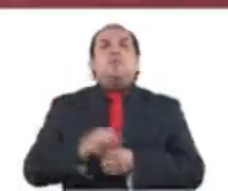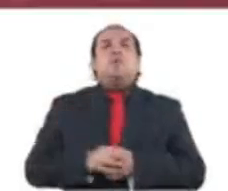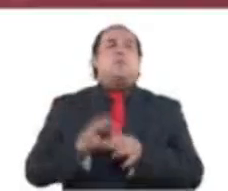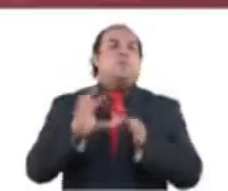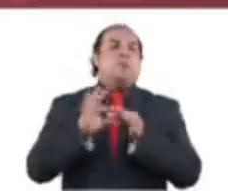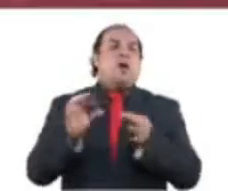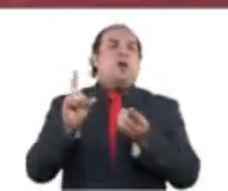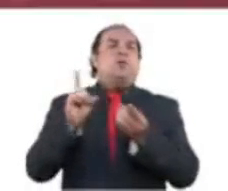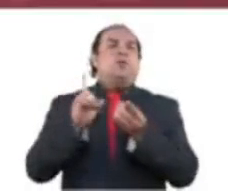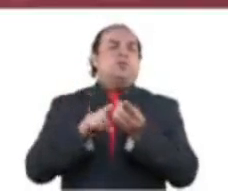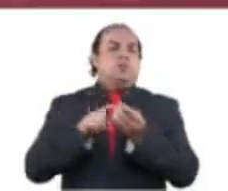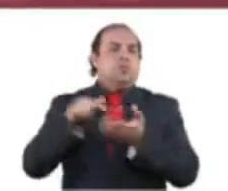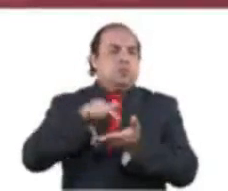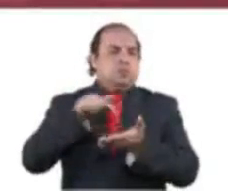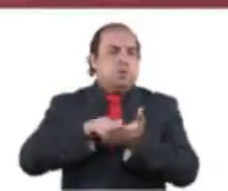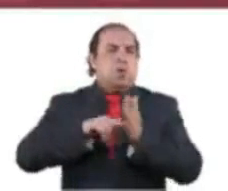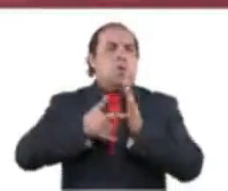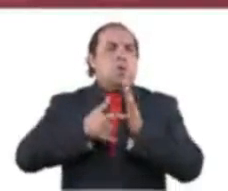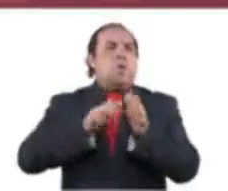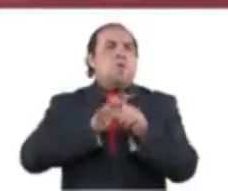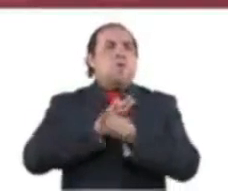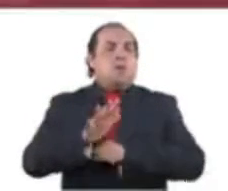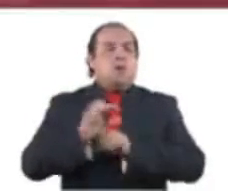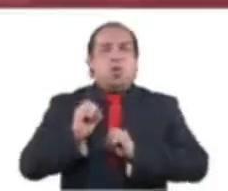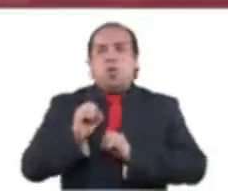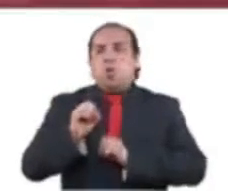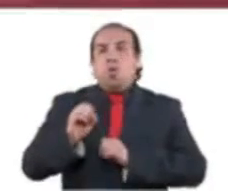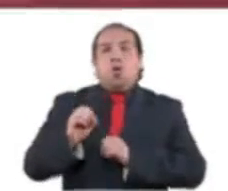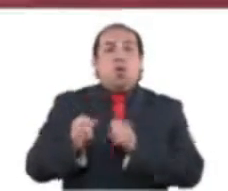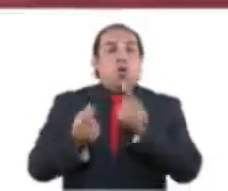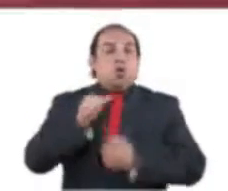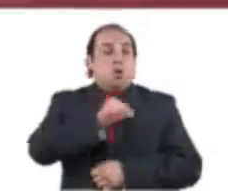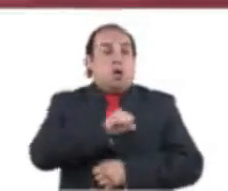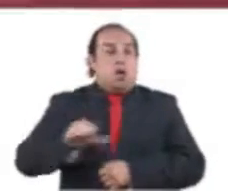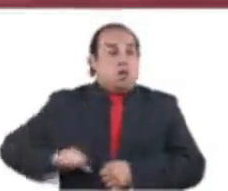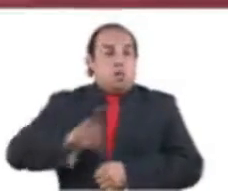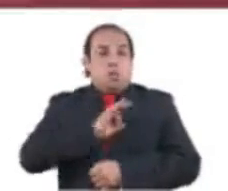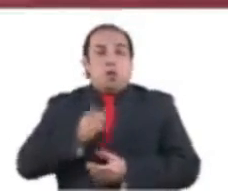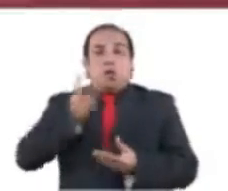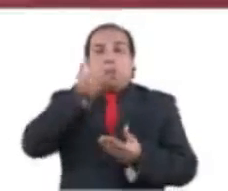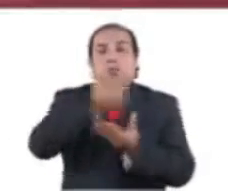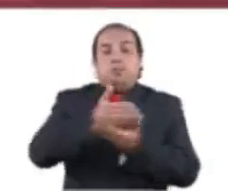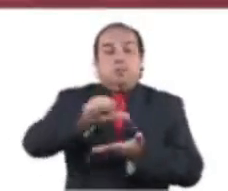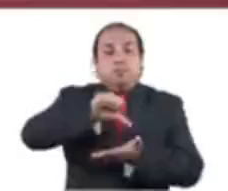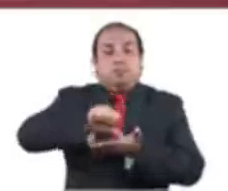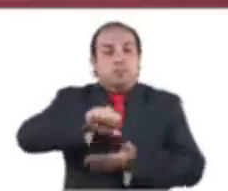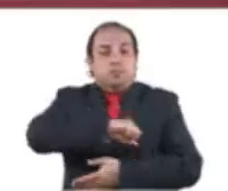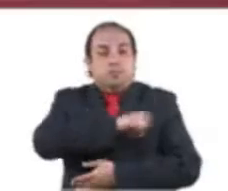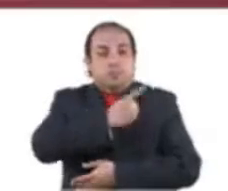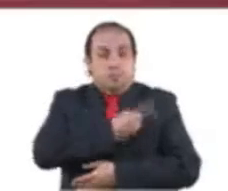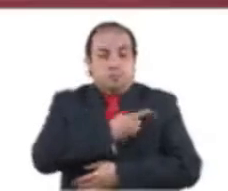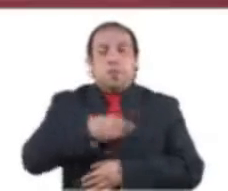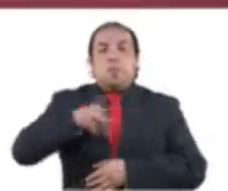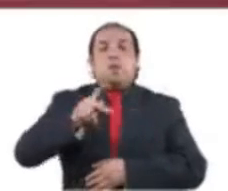qué hora, si hay alguna preferencia por alcaldía para ir a algunos centros de salud. Pero la buena noticia es